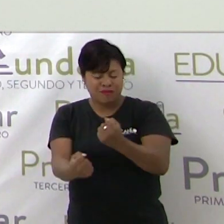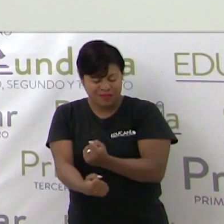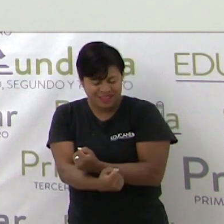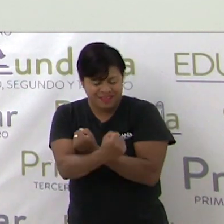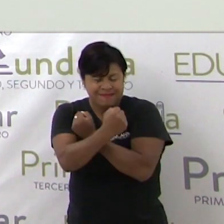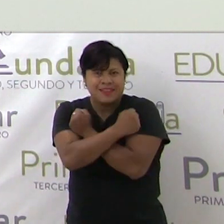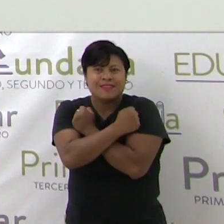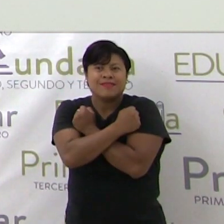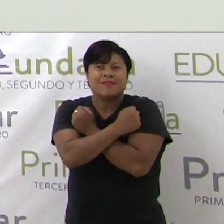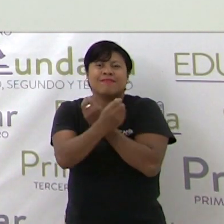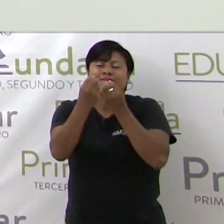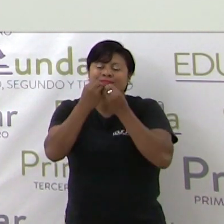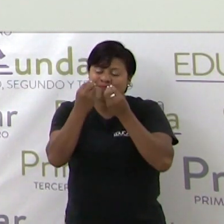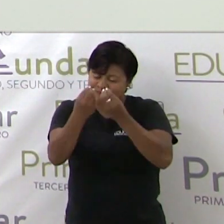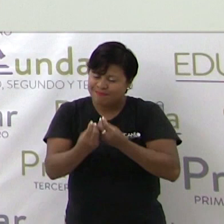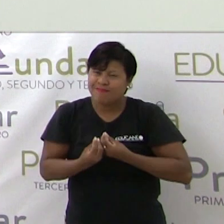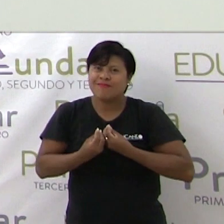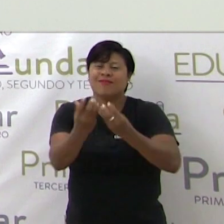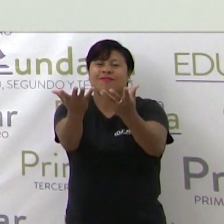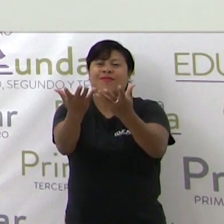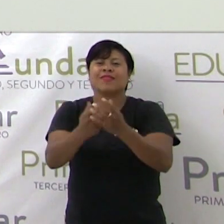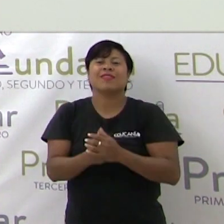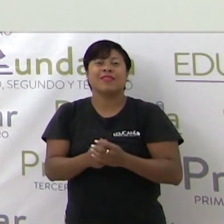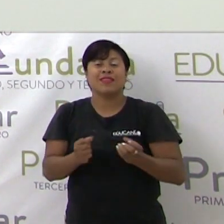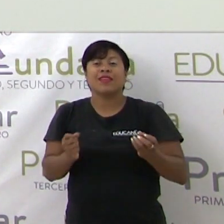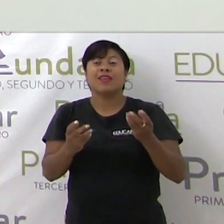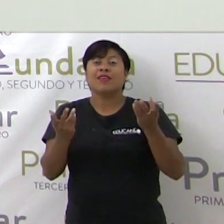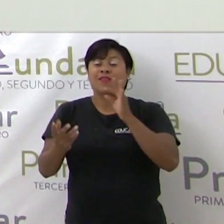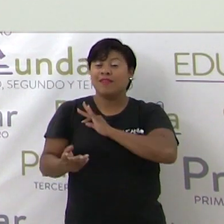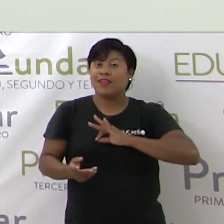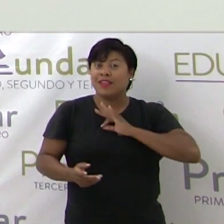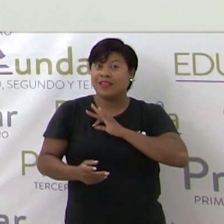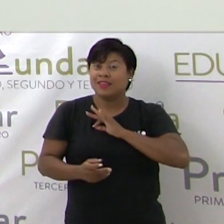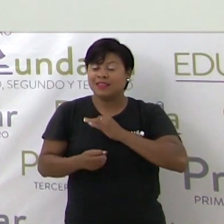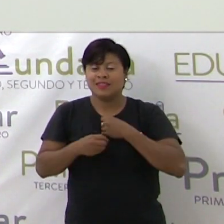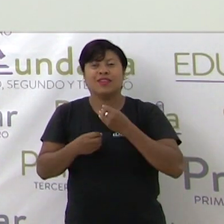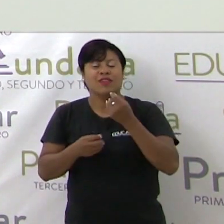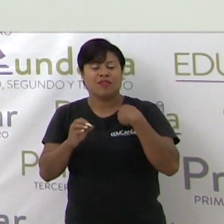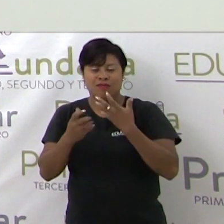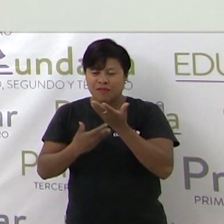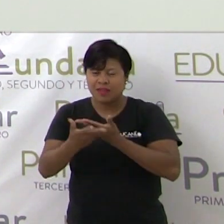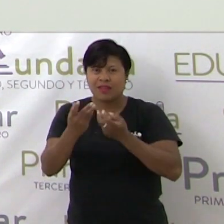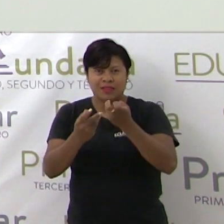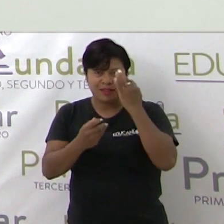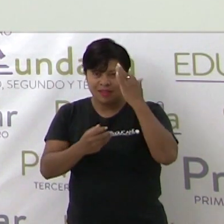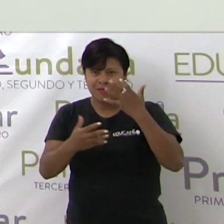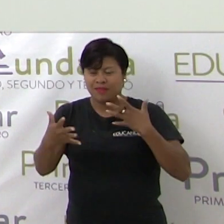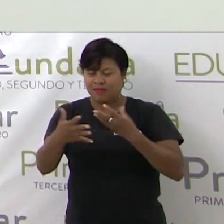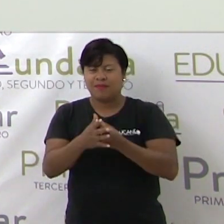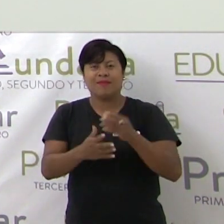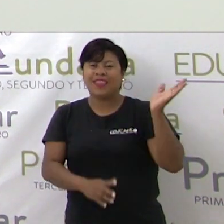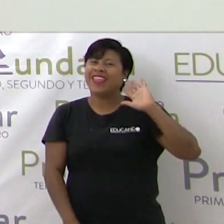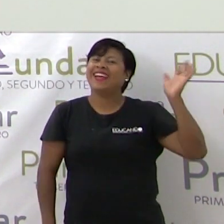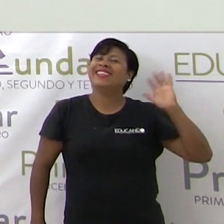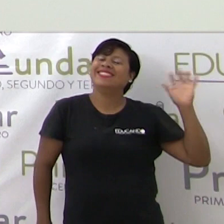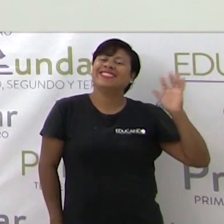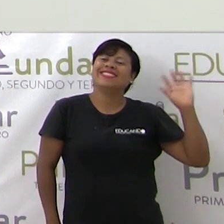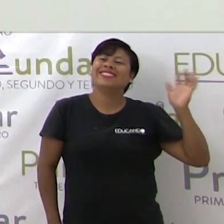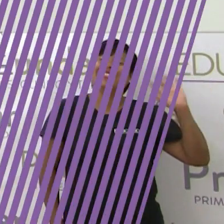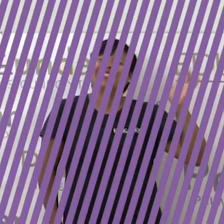abrazo, les mando un gran beso y pues feliz de haber compartido con ustedes todo este tiempo. Adiós.